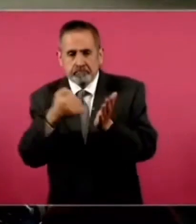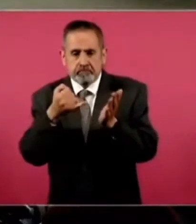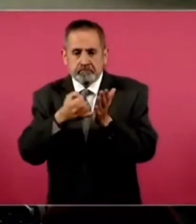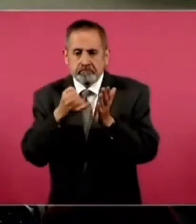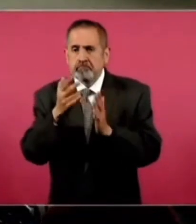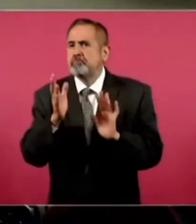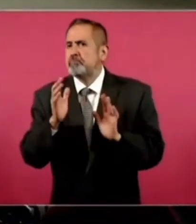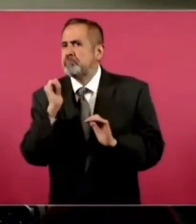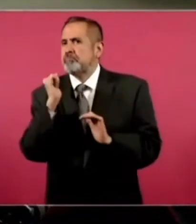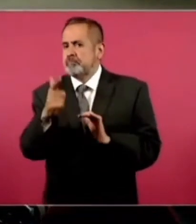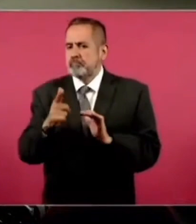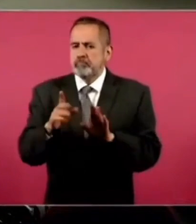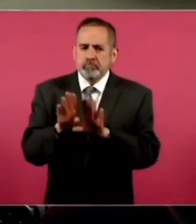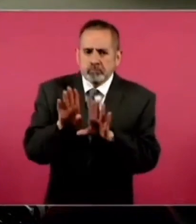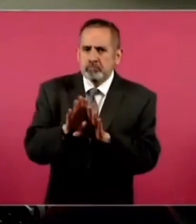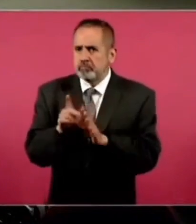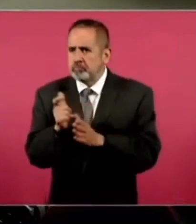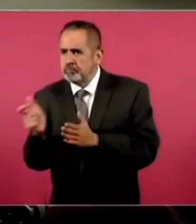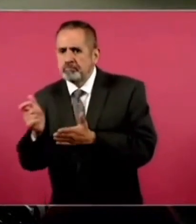para que